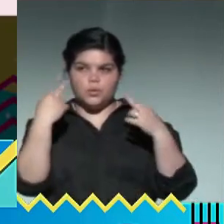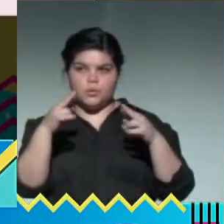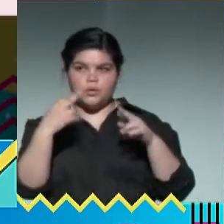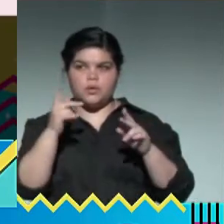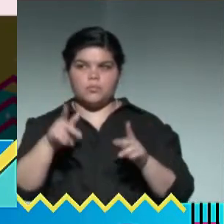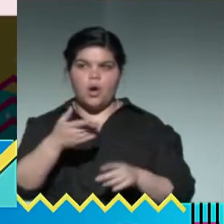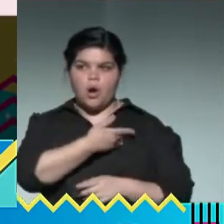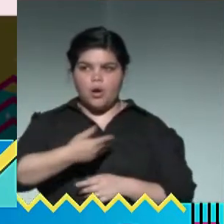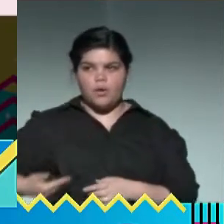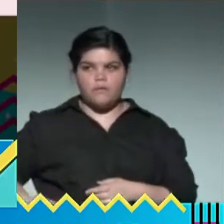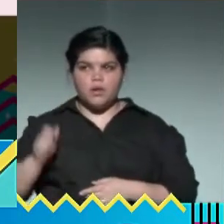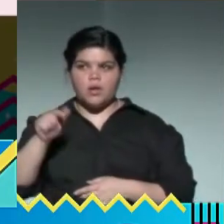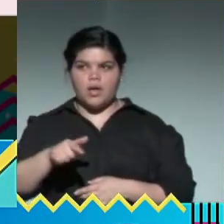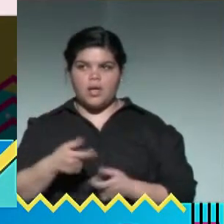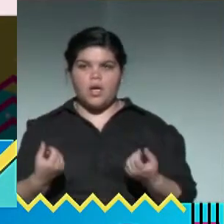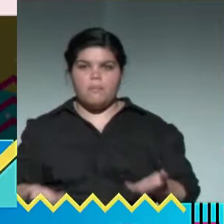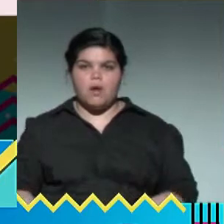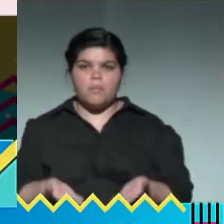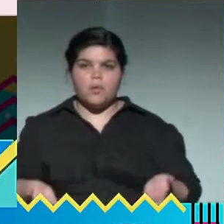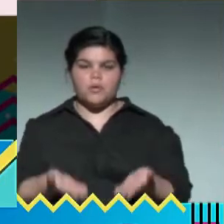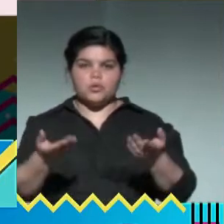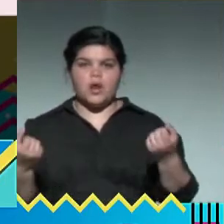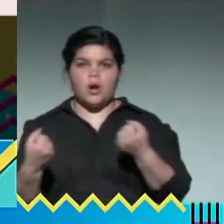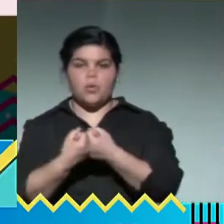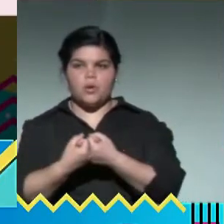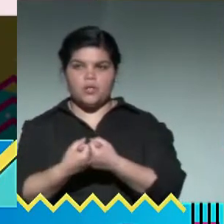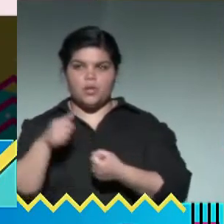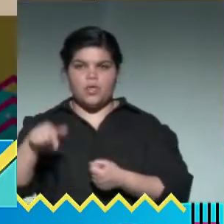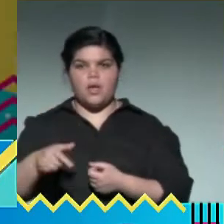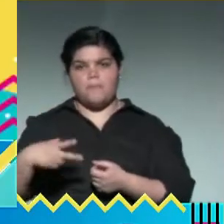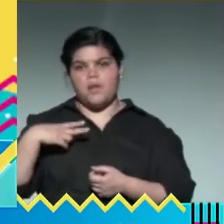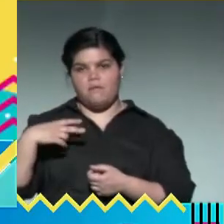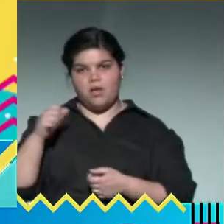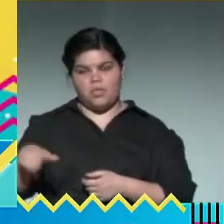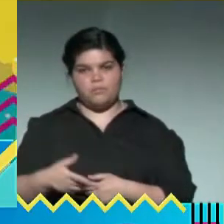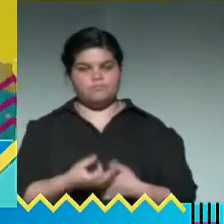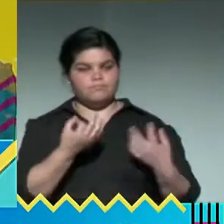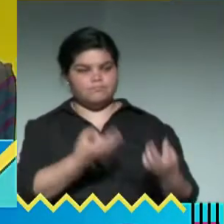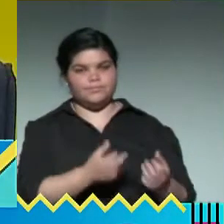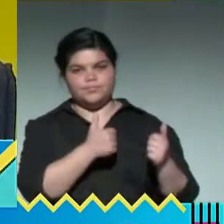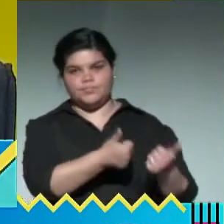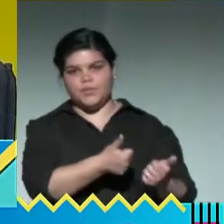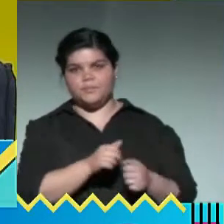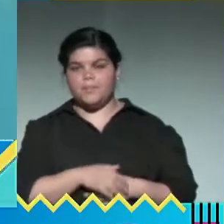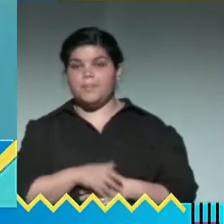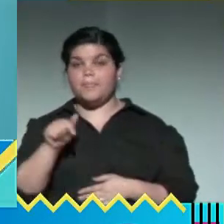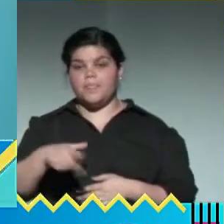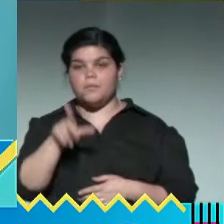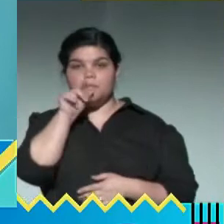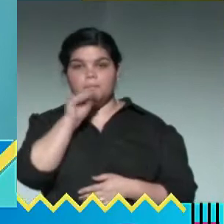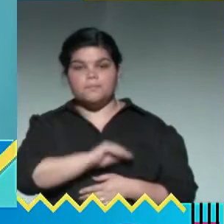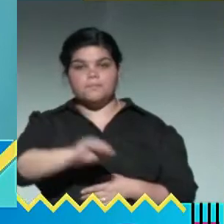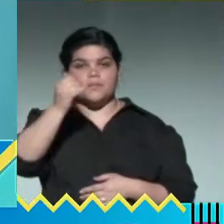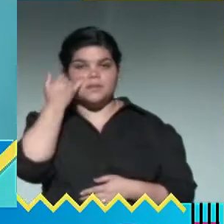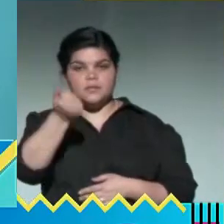promotor y socio del sector privado. ¿Te parece? Perfecto, ¿Es negocio? déjalo ahí. Es negocio. Entonces, Federico también nos deja su tweet en nuestro